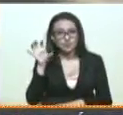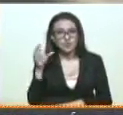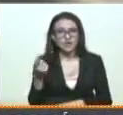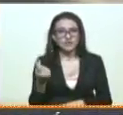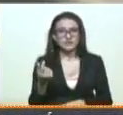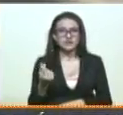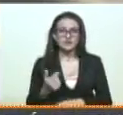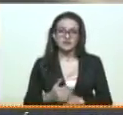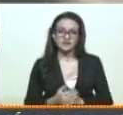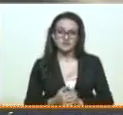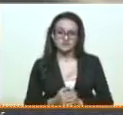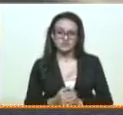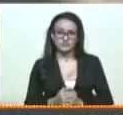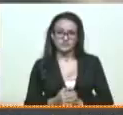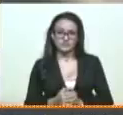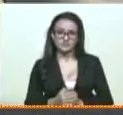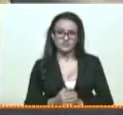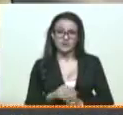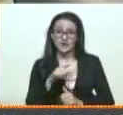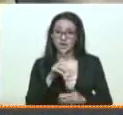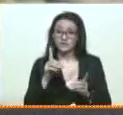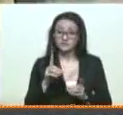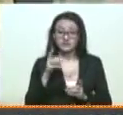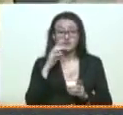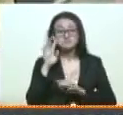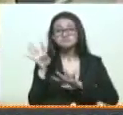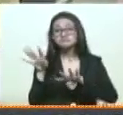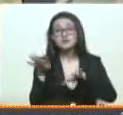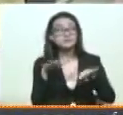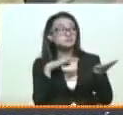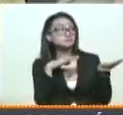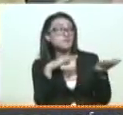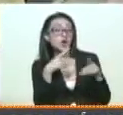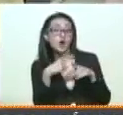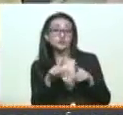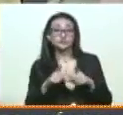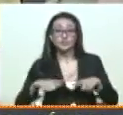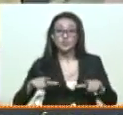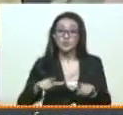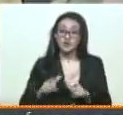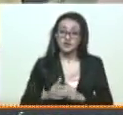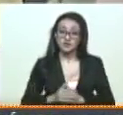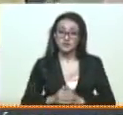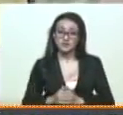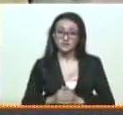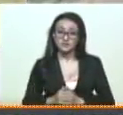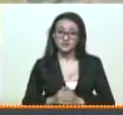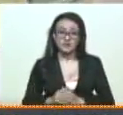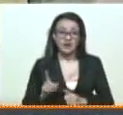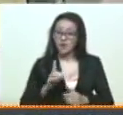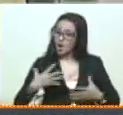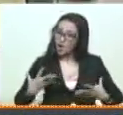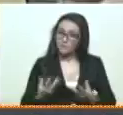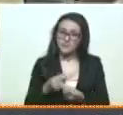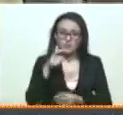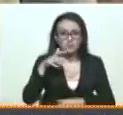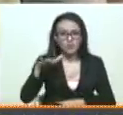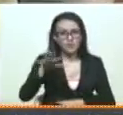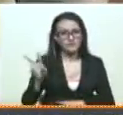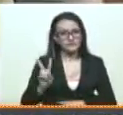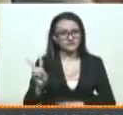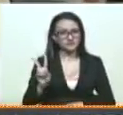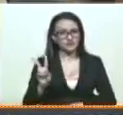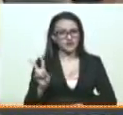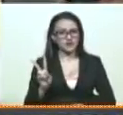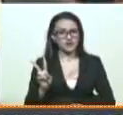característica ideológica determinada, decidieron mirar hacia otro lado. Y no acompañaron al pueblo venezolano en el